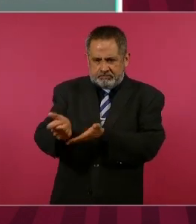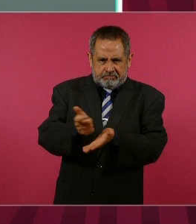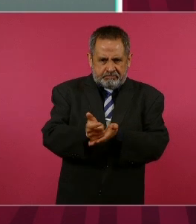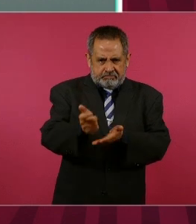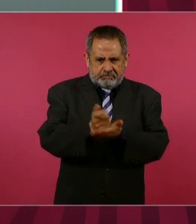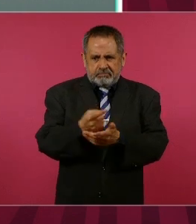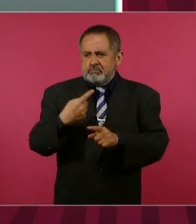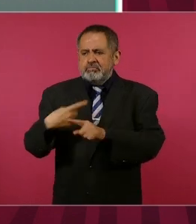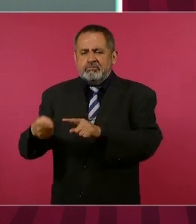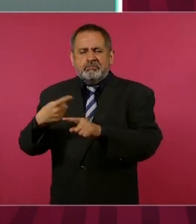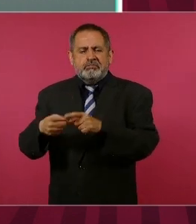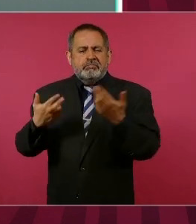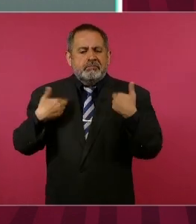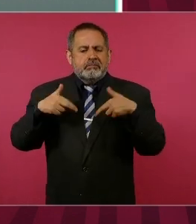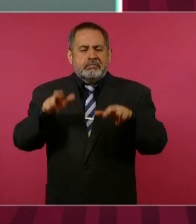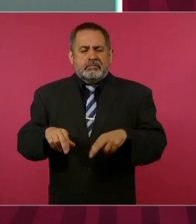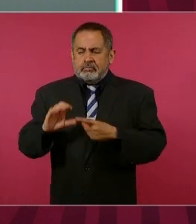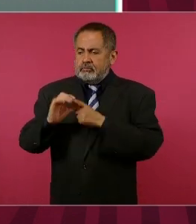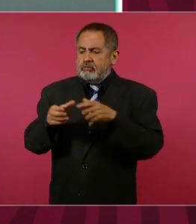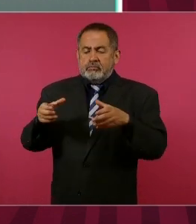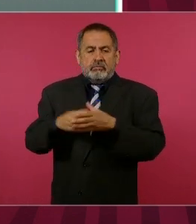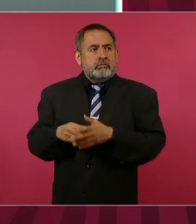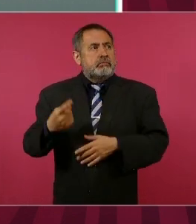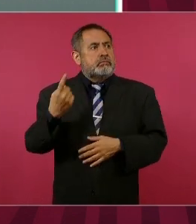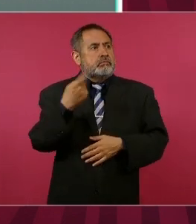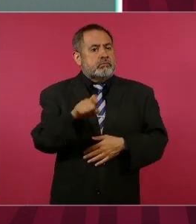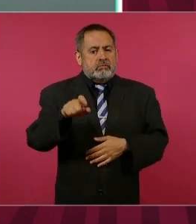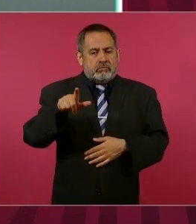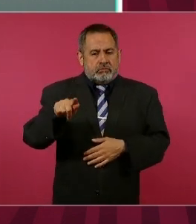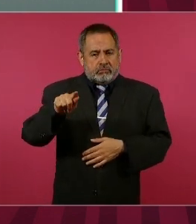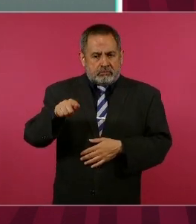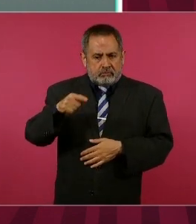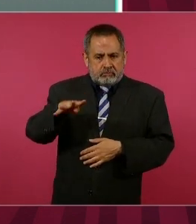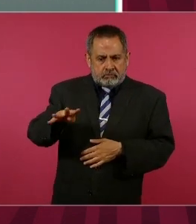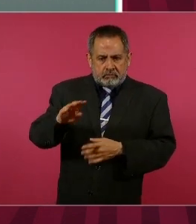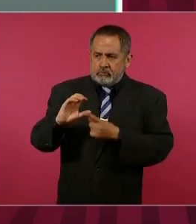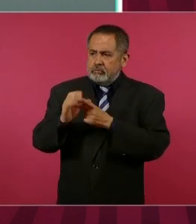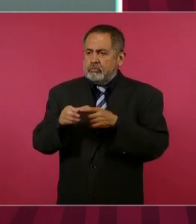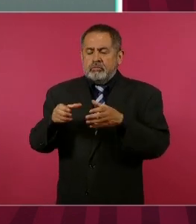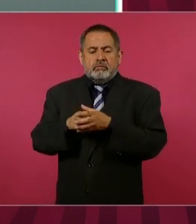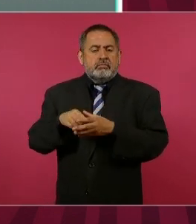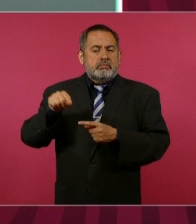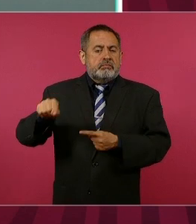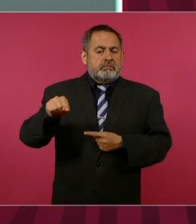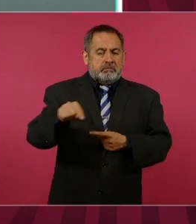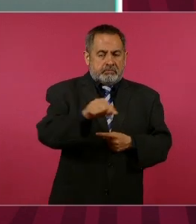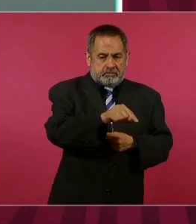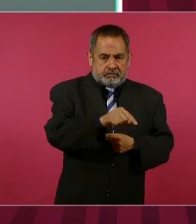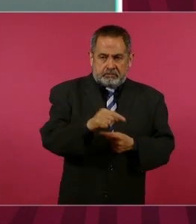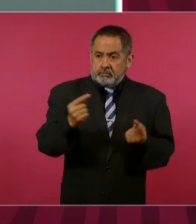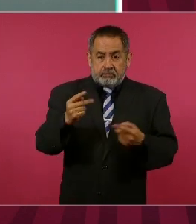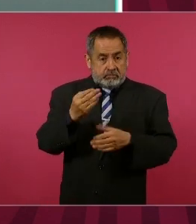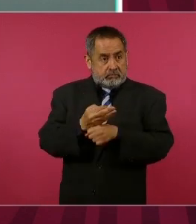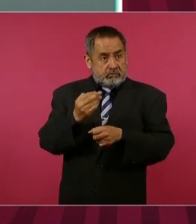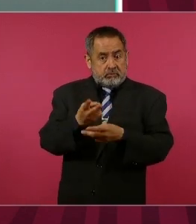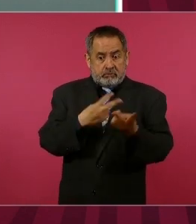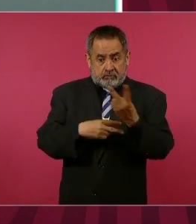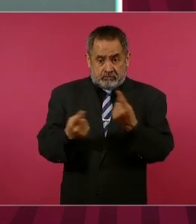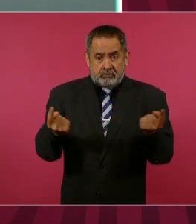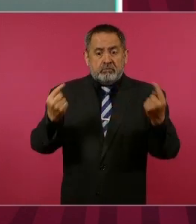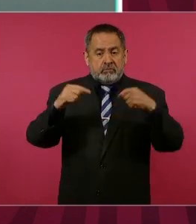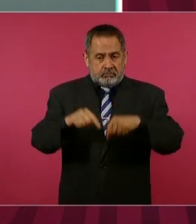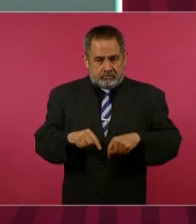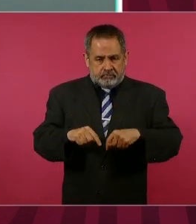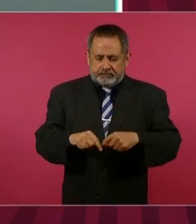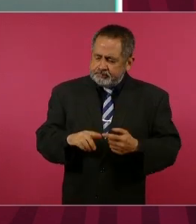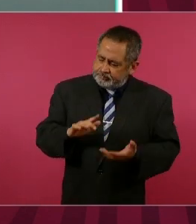a representantes de 179 comités que se encuentran aquí presentes y que